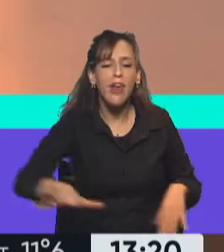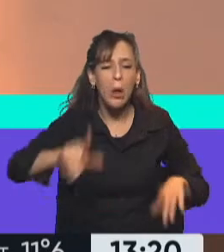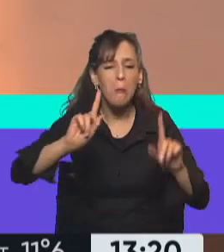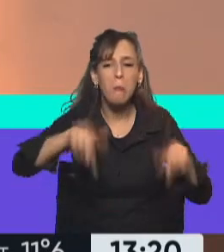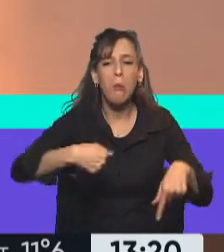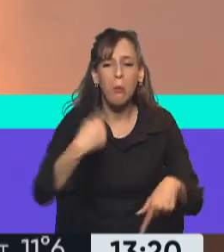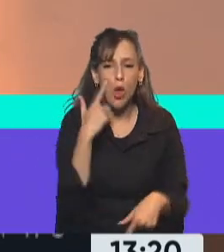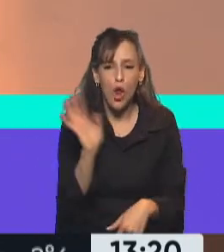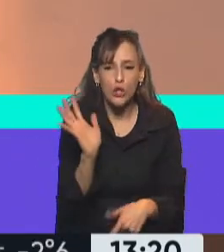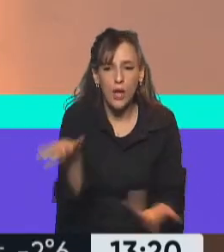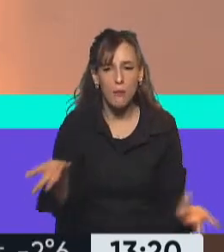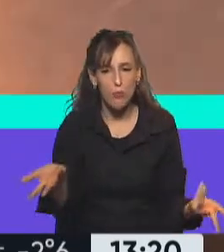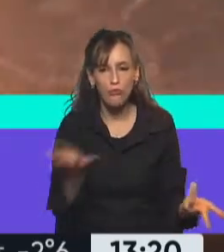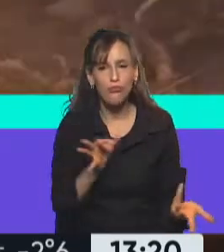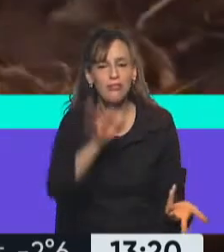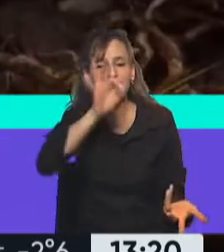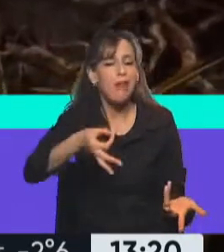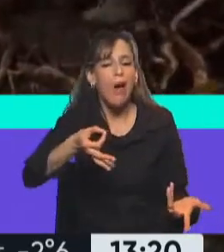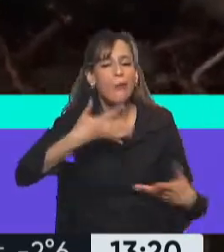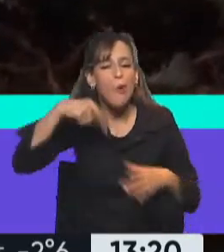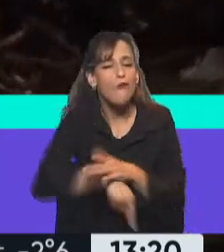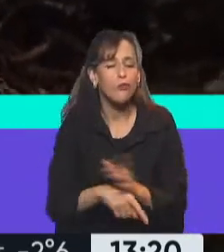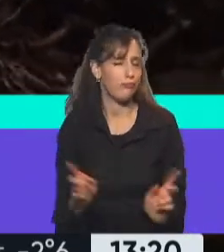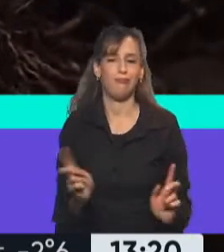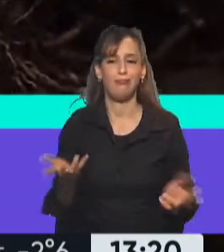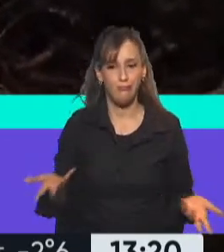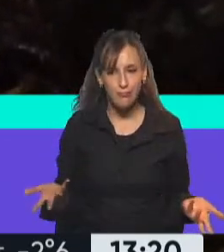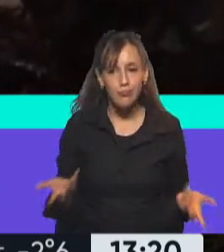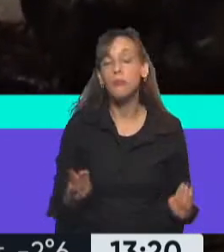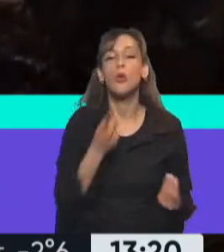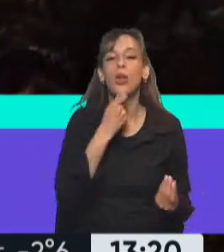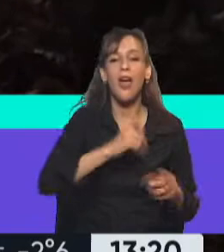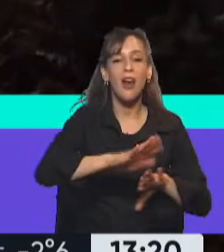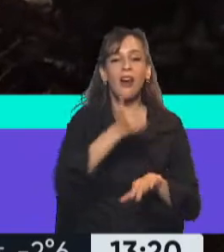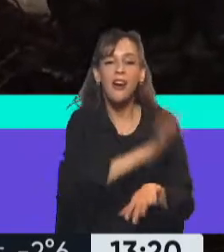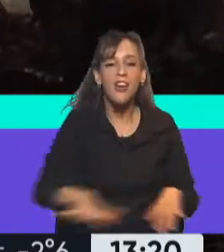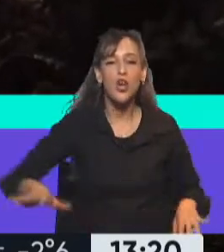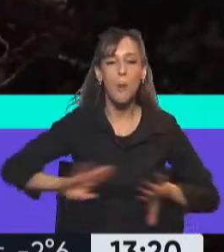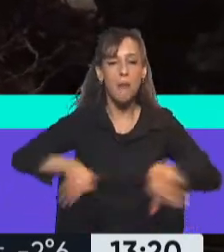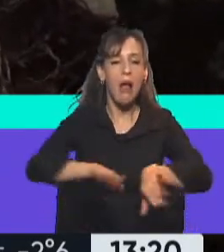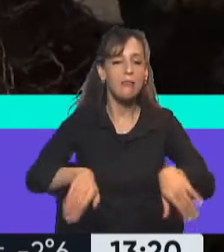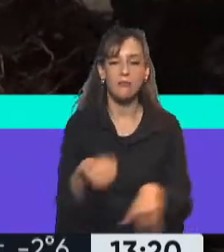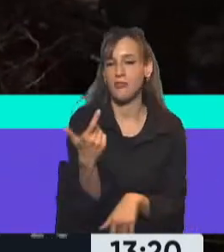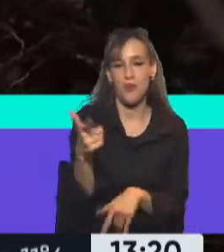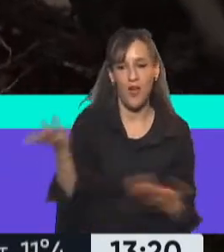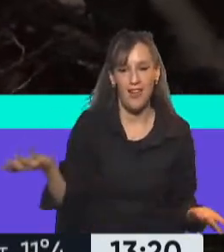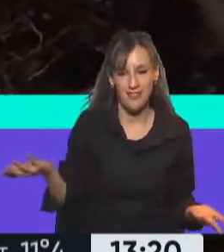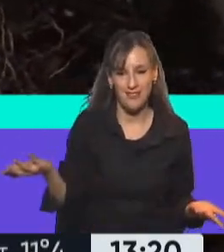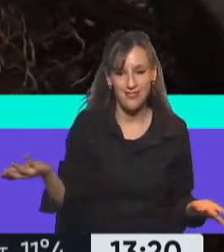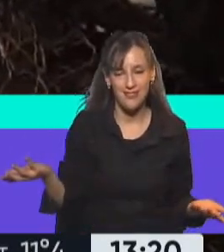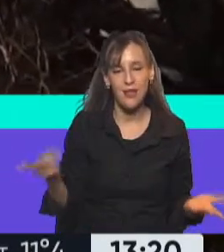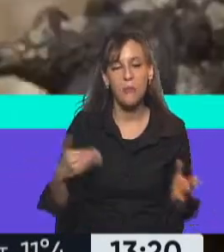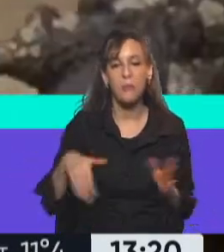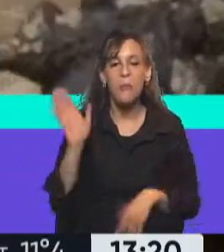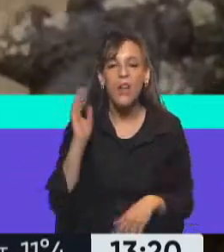poco porque no tenemos un río con playas a las que vos puedas ir y disfrutar, sino que hay, bueno,